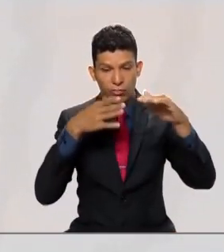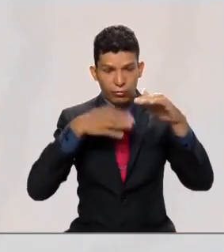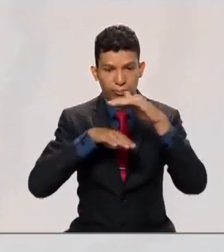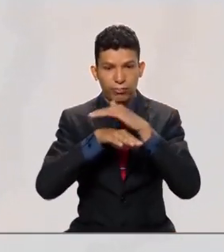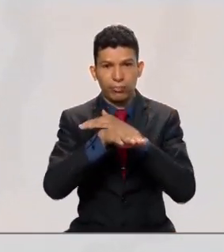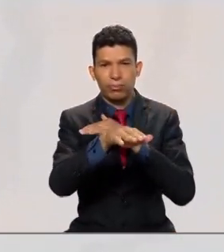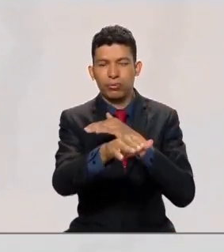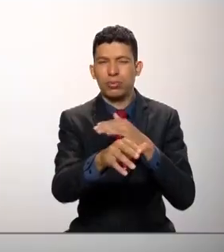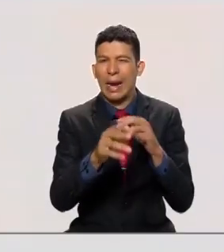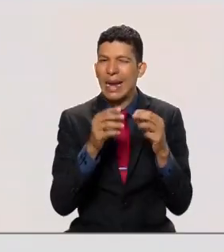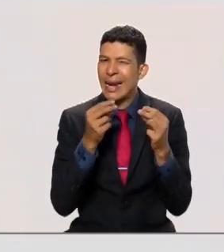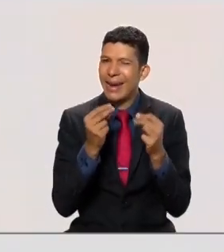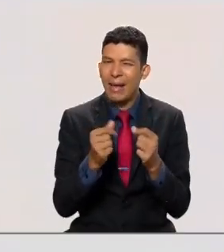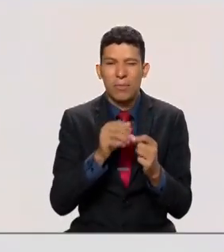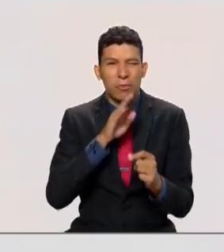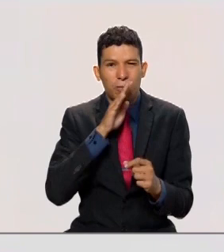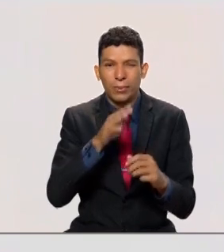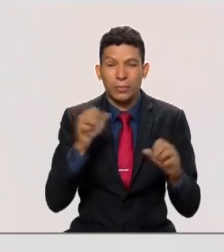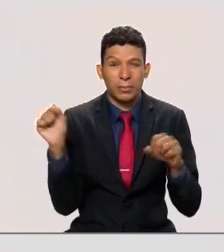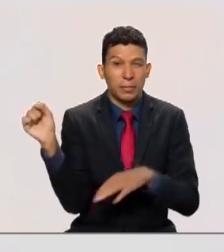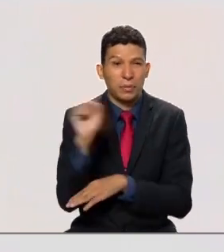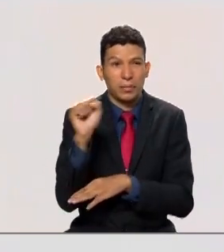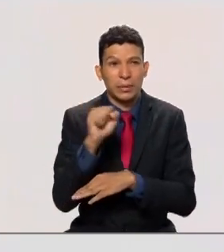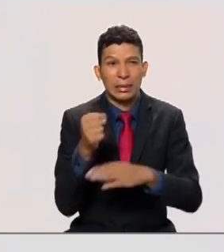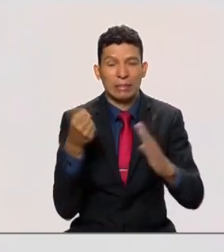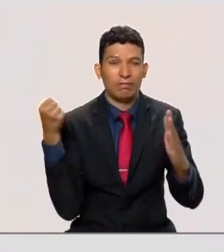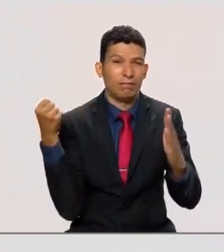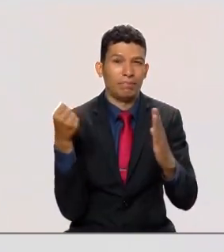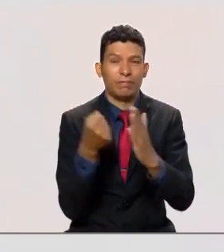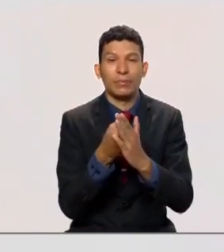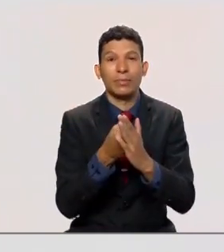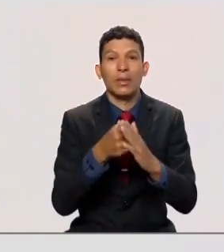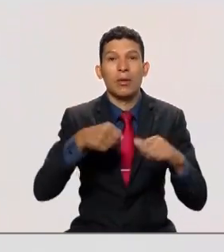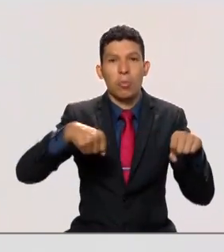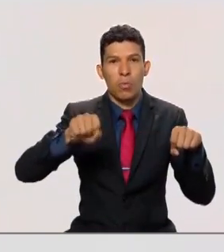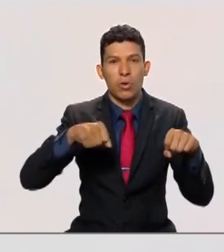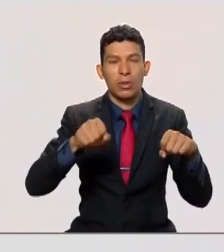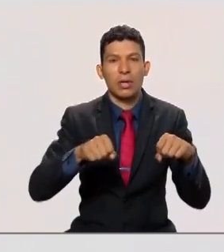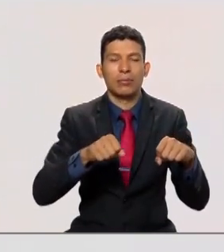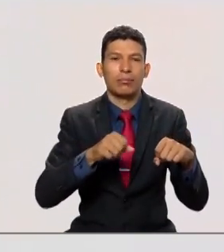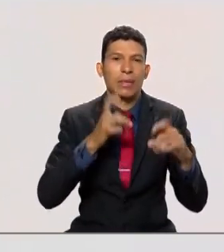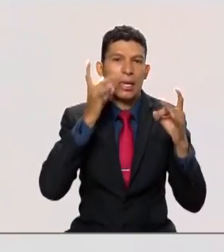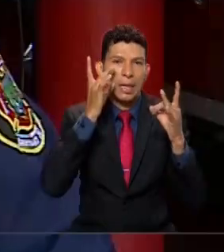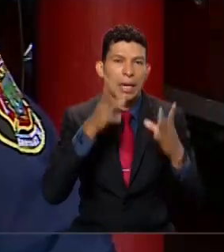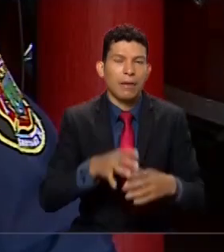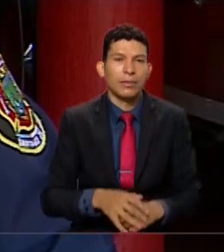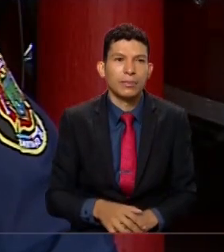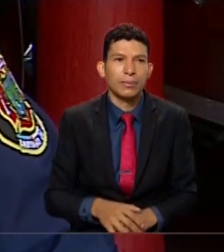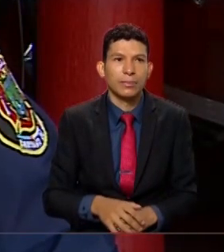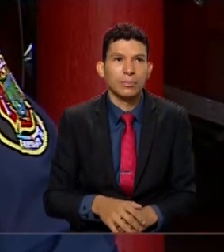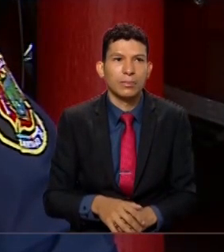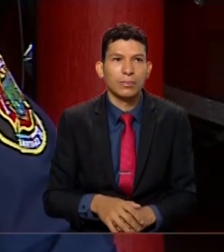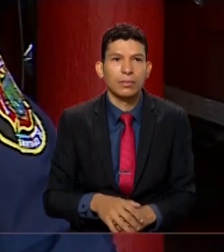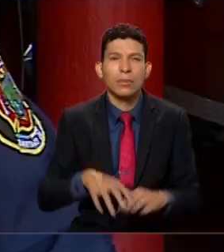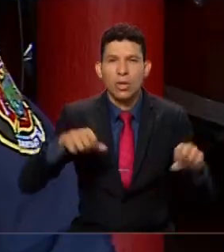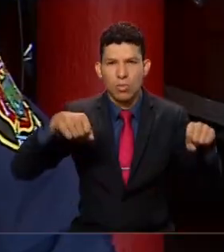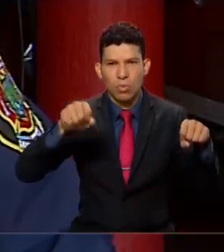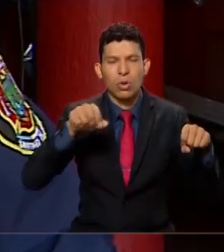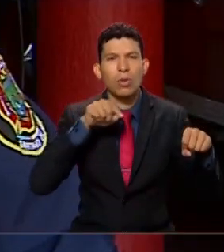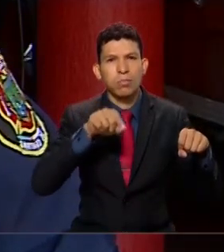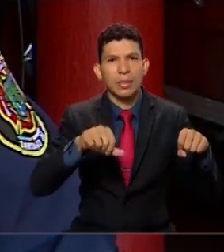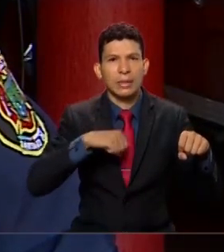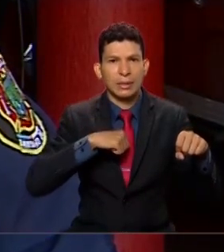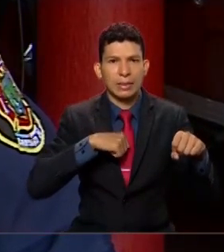velocidad habría provocado el choque de un vehículo que impactó a un motociclista que llevó la peor parte. Hallamos una moto involucrada